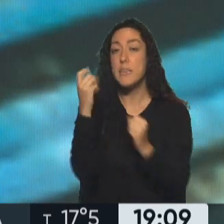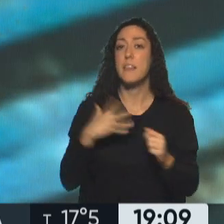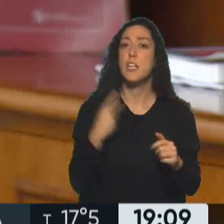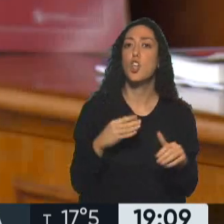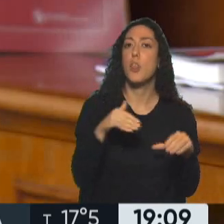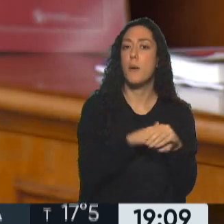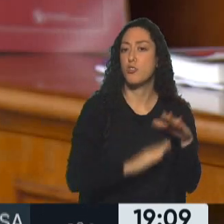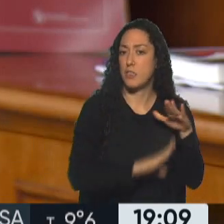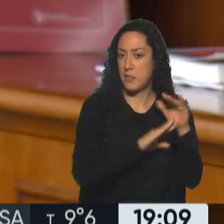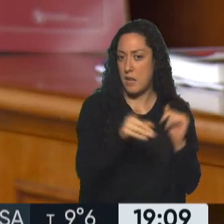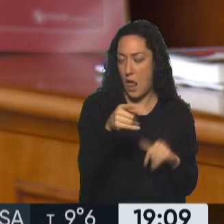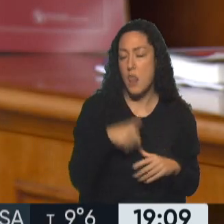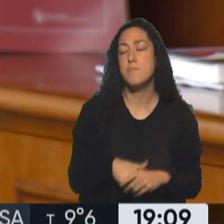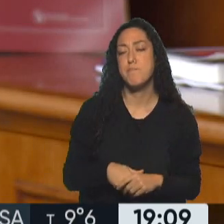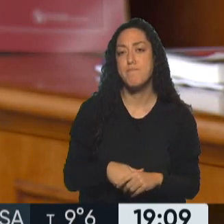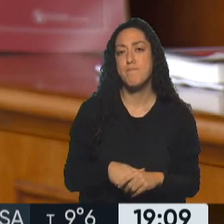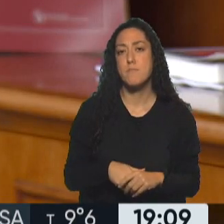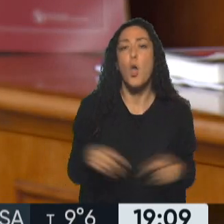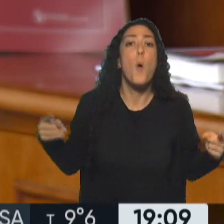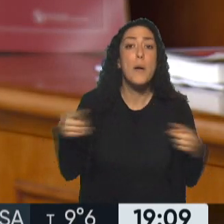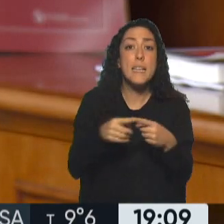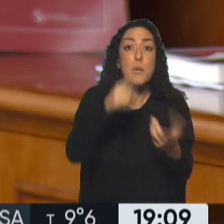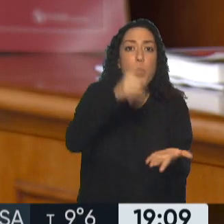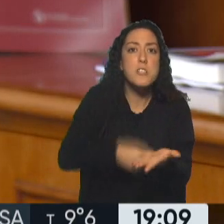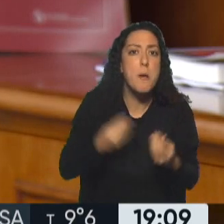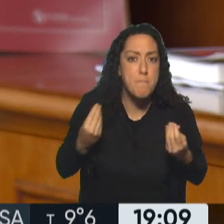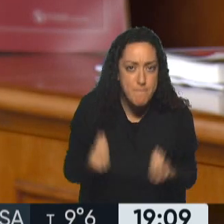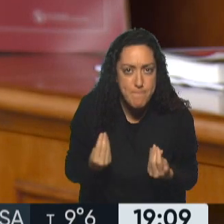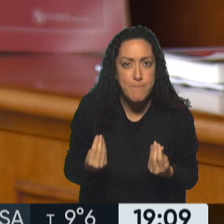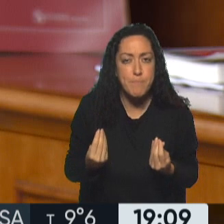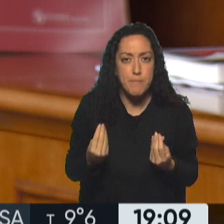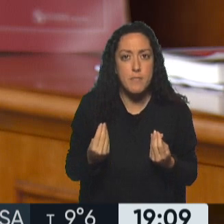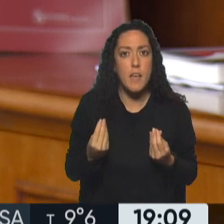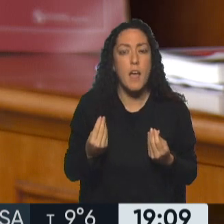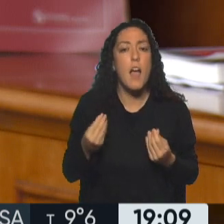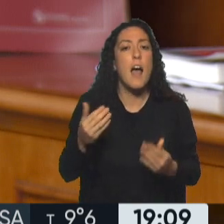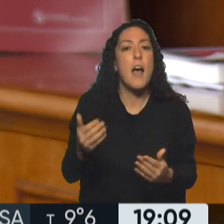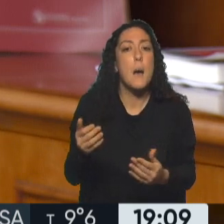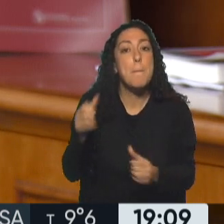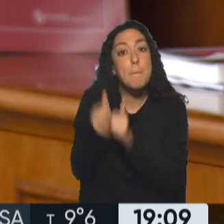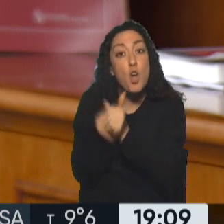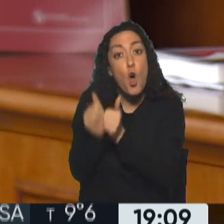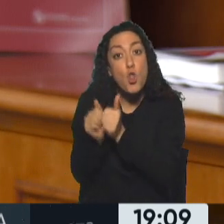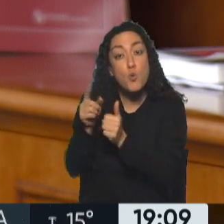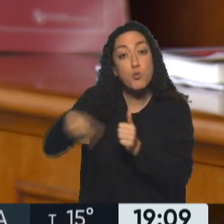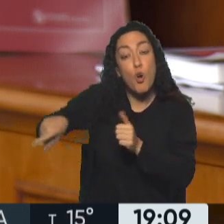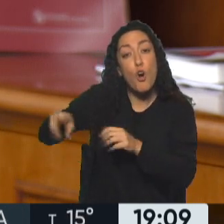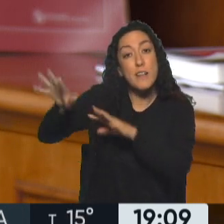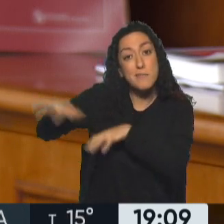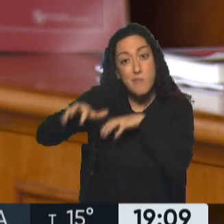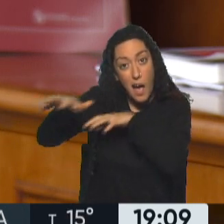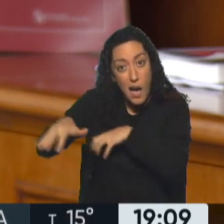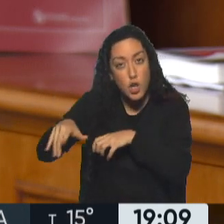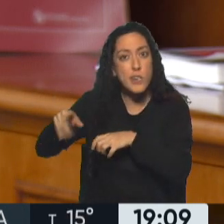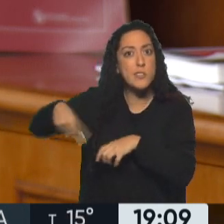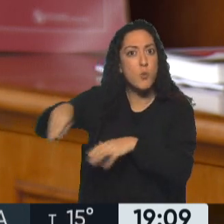Central. Nosotros lo que buscamos con esta medida es generar un incentivo para adelantar, para que los productores agropecuarios que todavía no